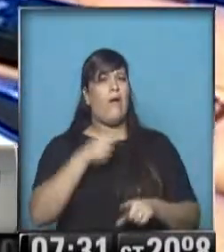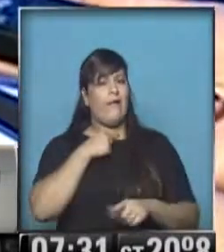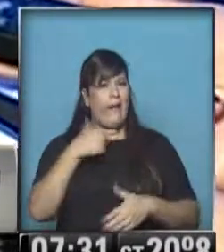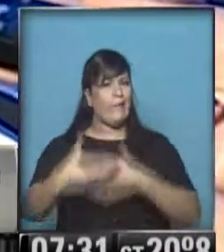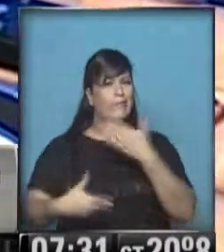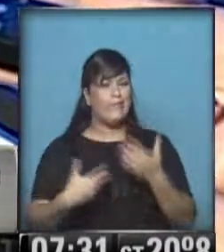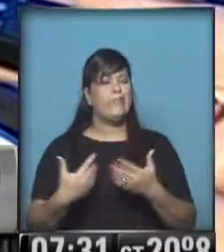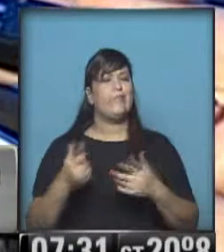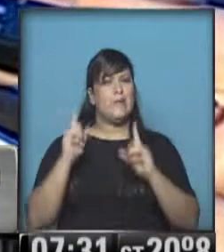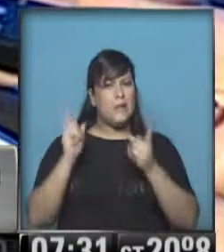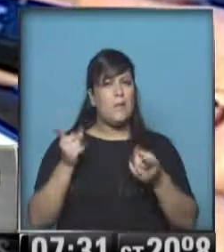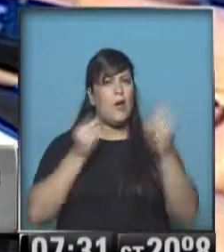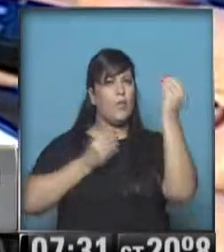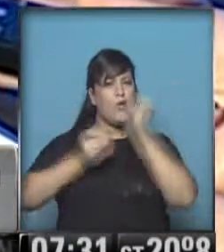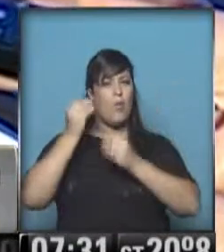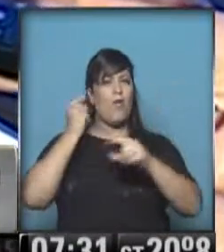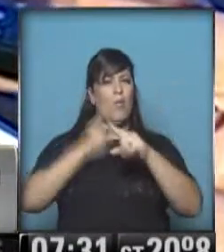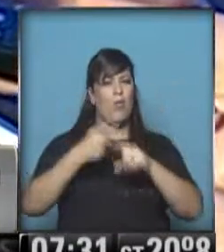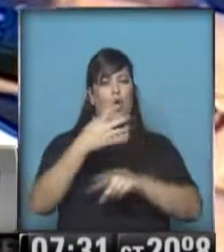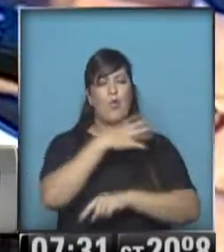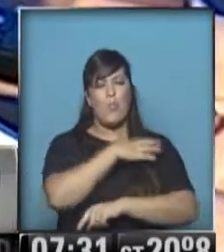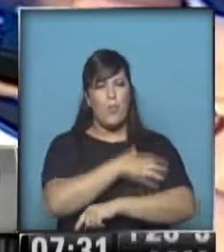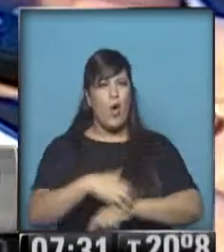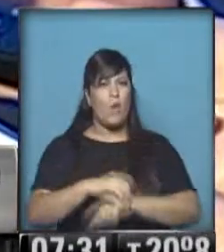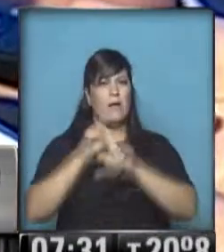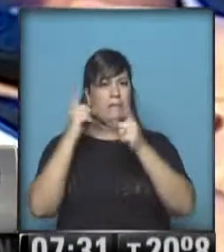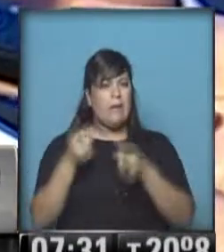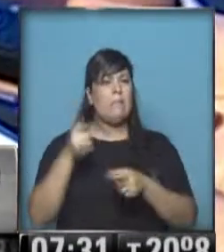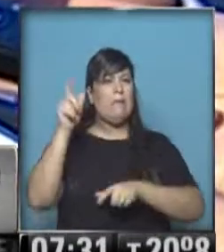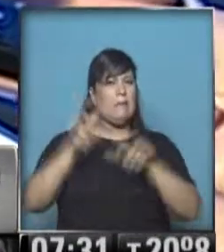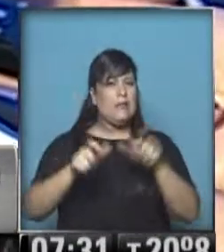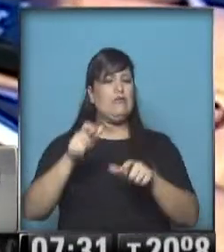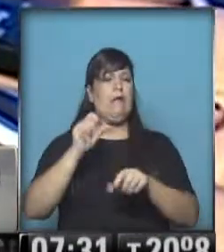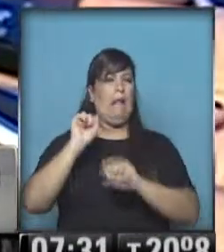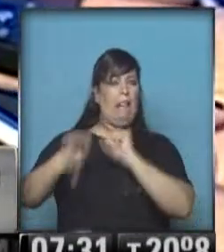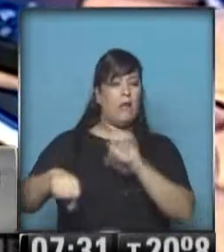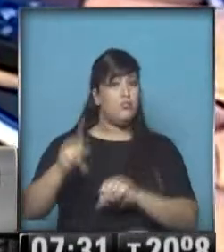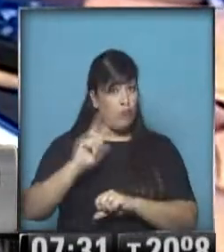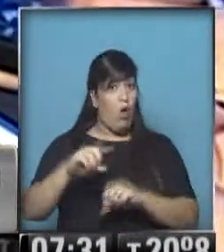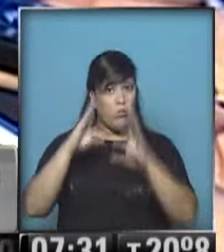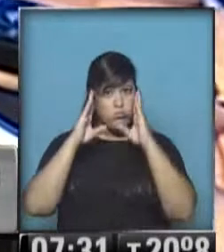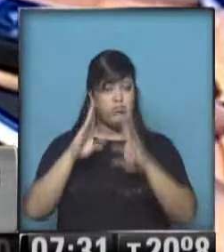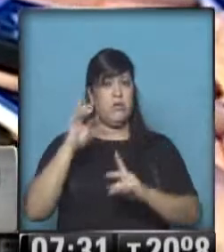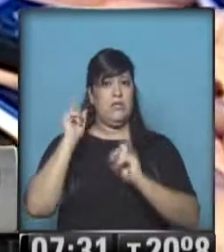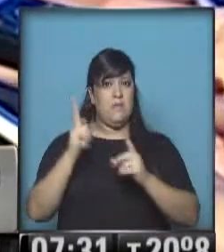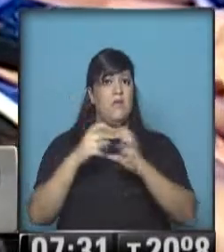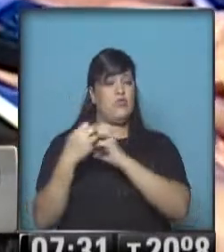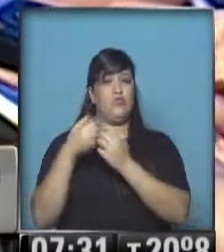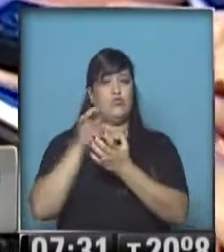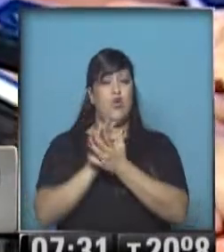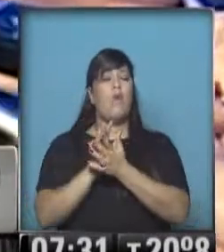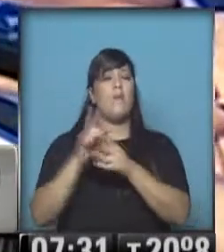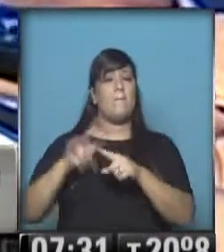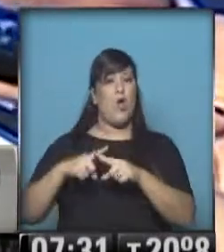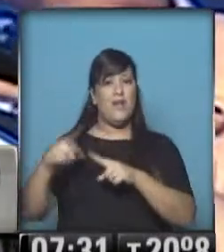los preocupó la pobreza y la marginalidad y que lo han mostrado como un eje central de la discusión política del